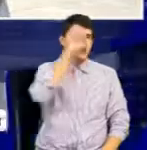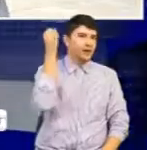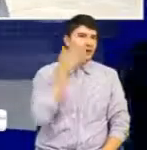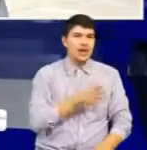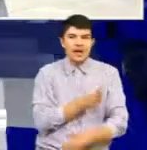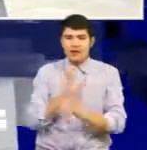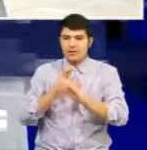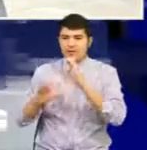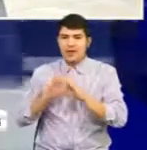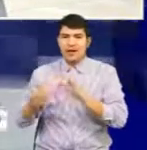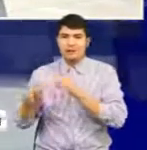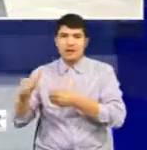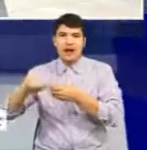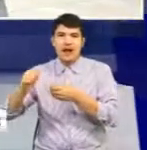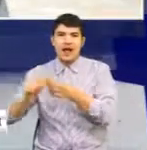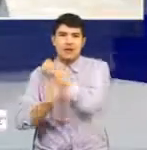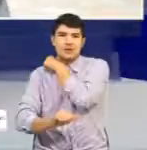boyacá me despido continúen ustedes con más información en estudio